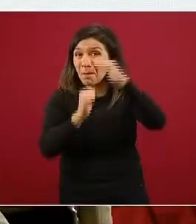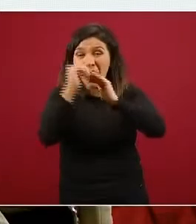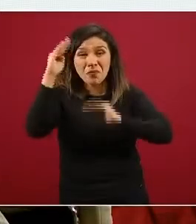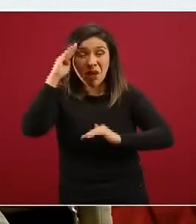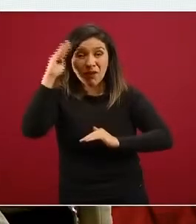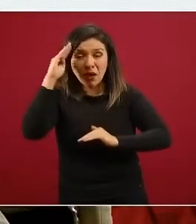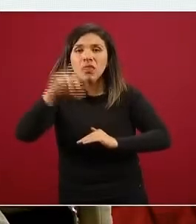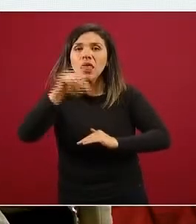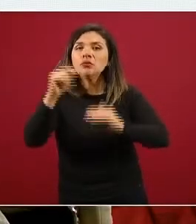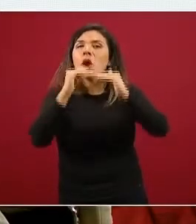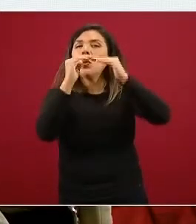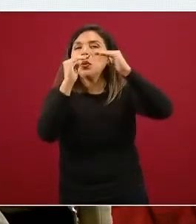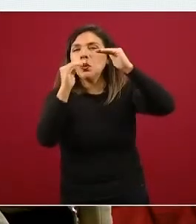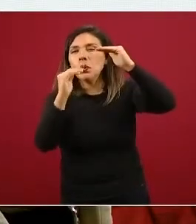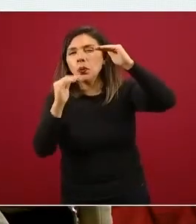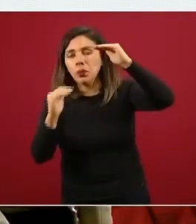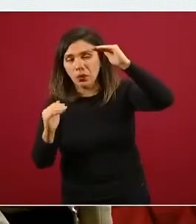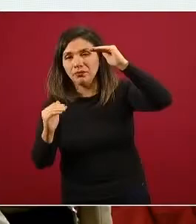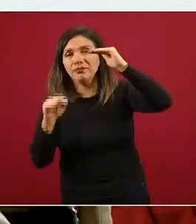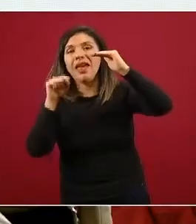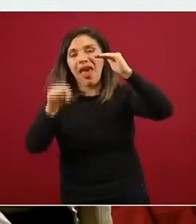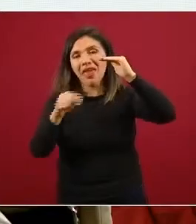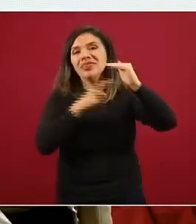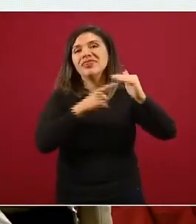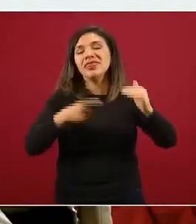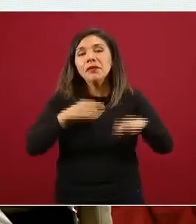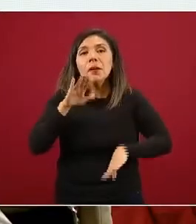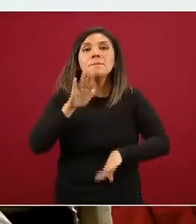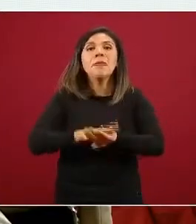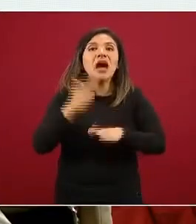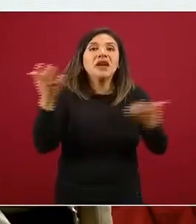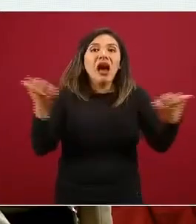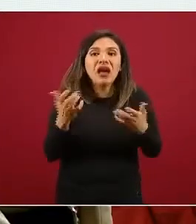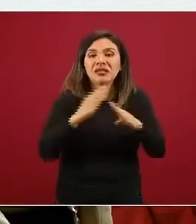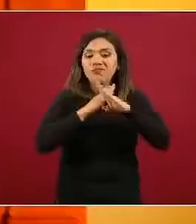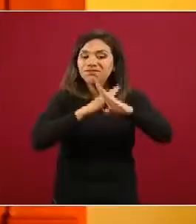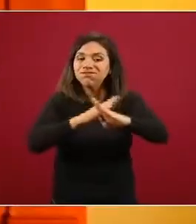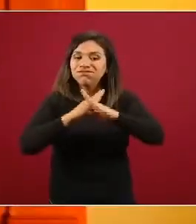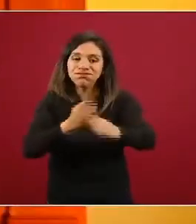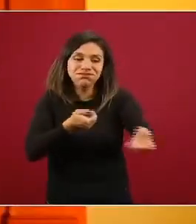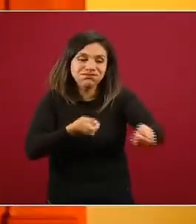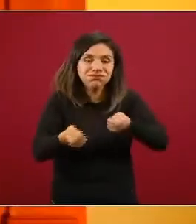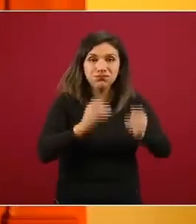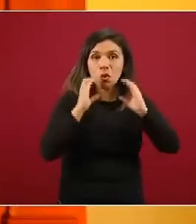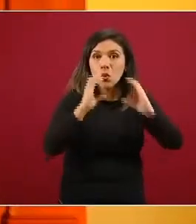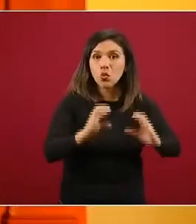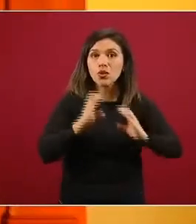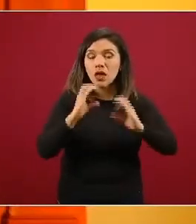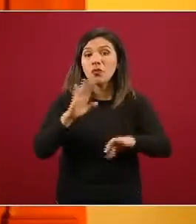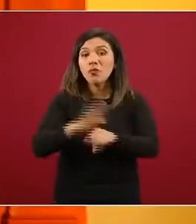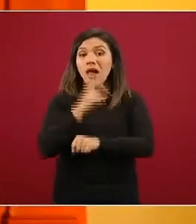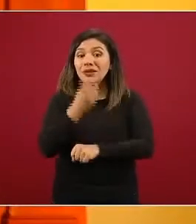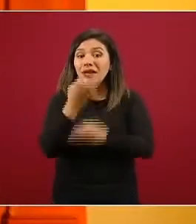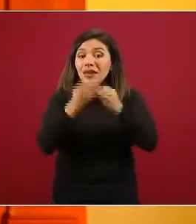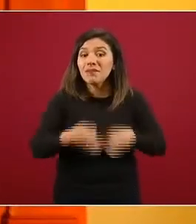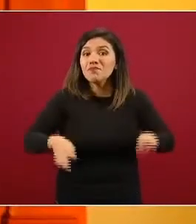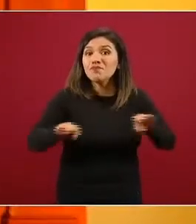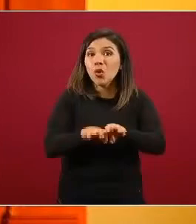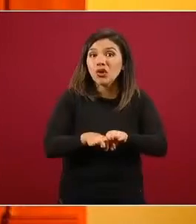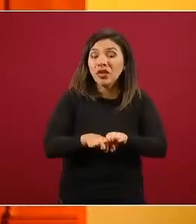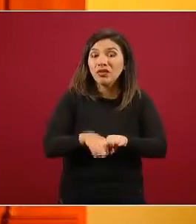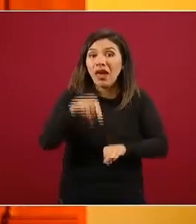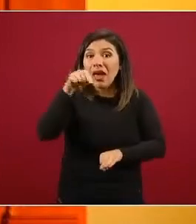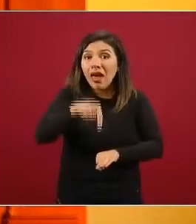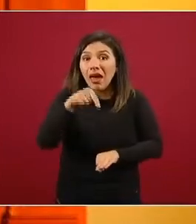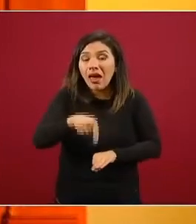empieza a descender la curva y hay que expandir las actividades de contención, porque la importancia de la contención respecto a la